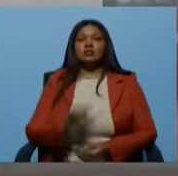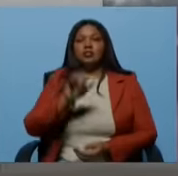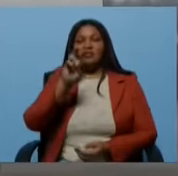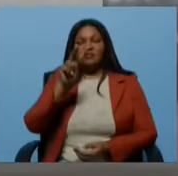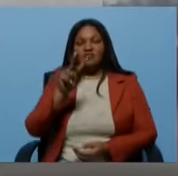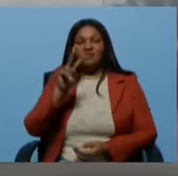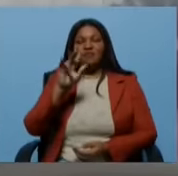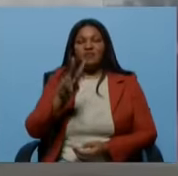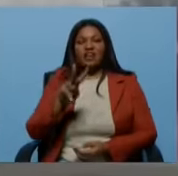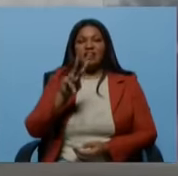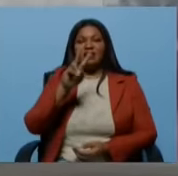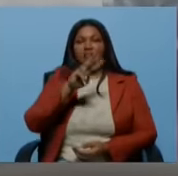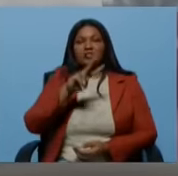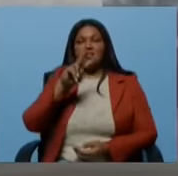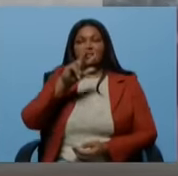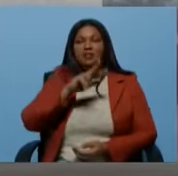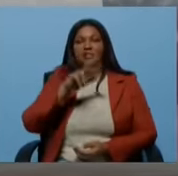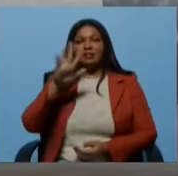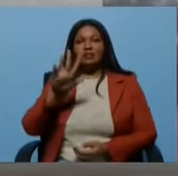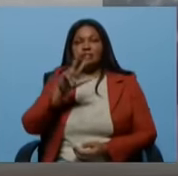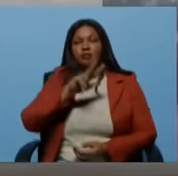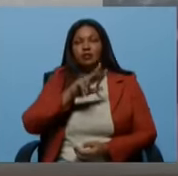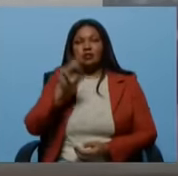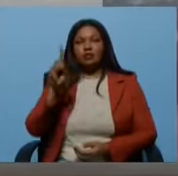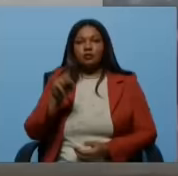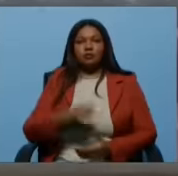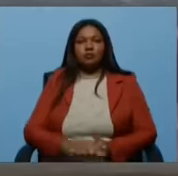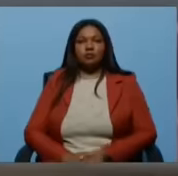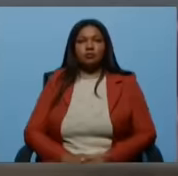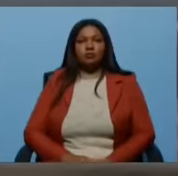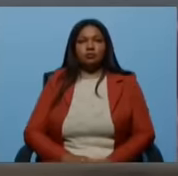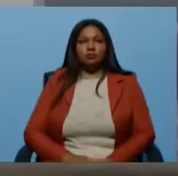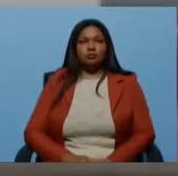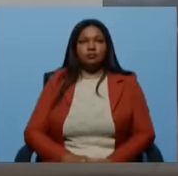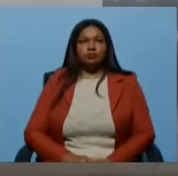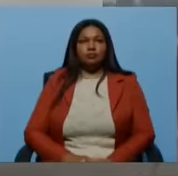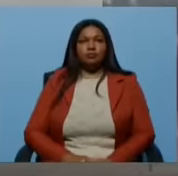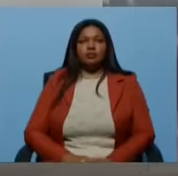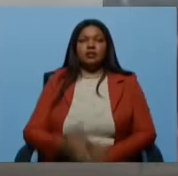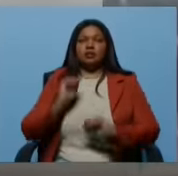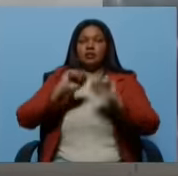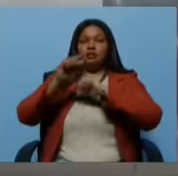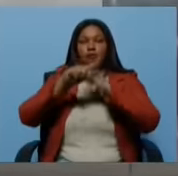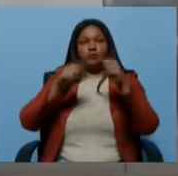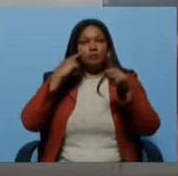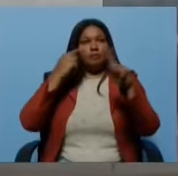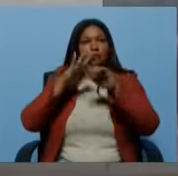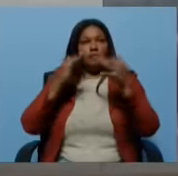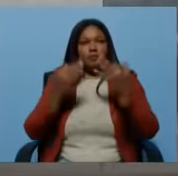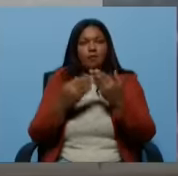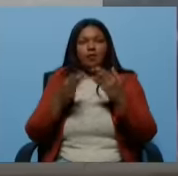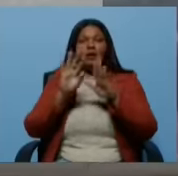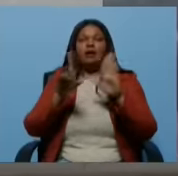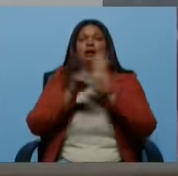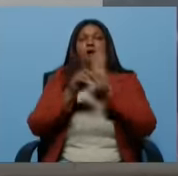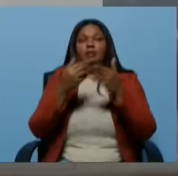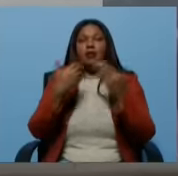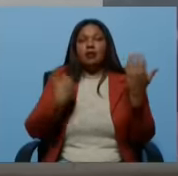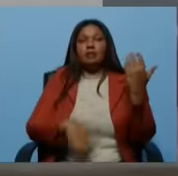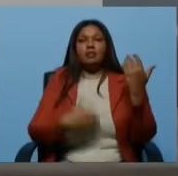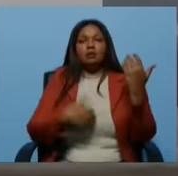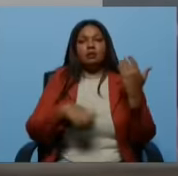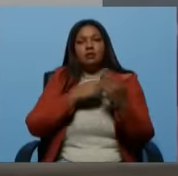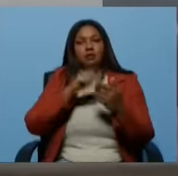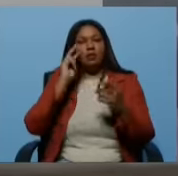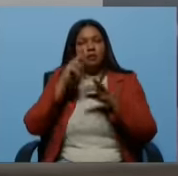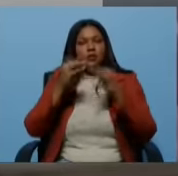YV3531. Empezando el año 2024, el Entrasur emitió un comunicado en el que se rechazaba la decisión arbitraria e ilegal del juez argentino Federico Villena